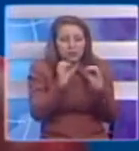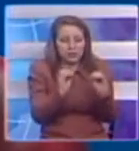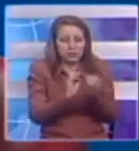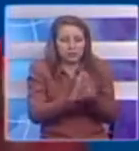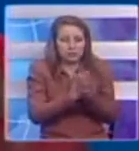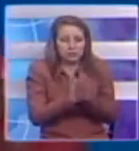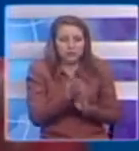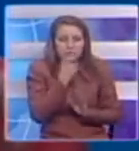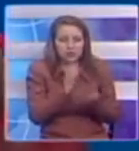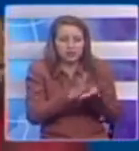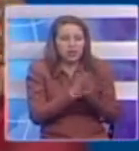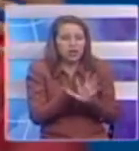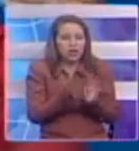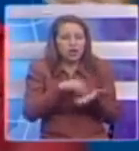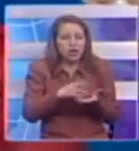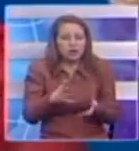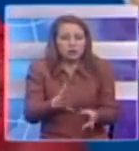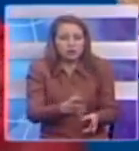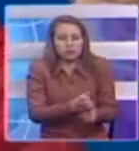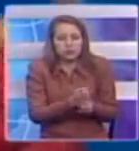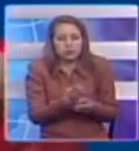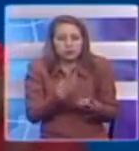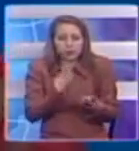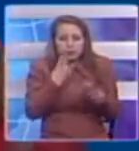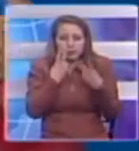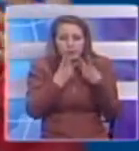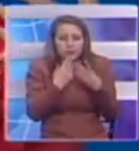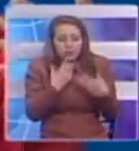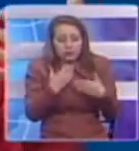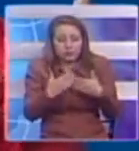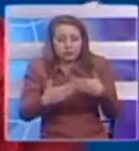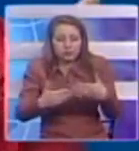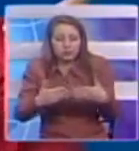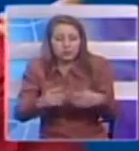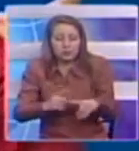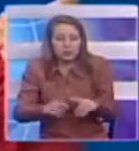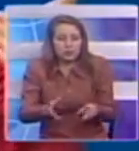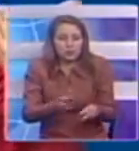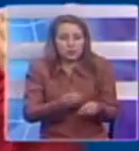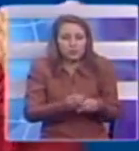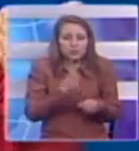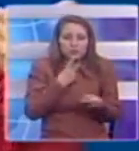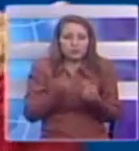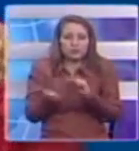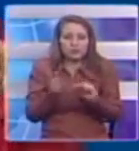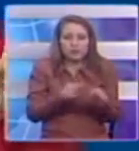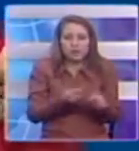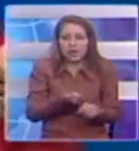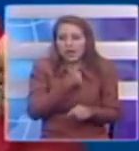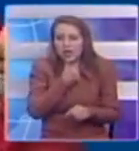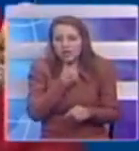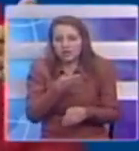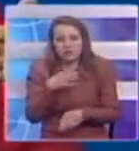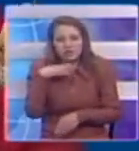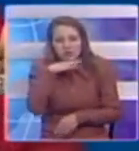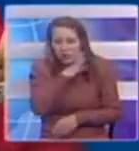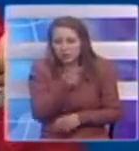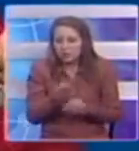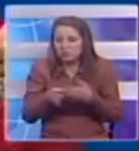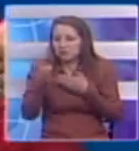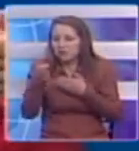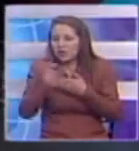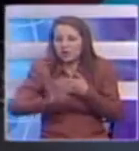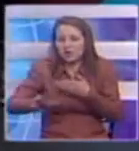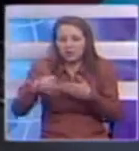Y de ahí como que va recuperando el oxígeno, pero a medida que lo va recuperando, vienen, por ejemplo, las aguas residuales de recintos, de